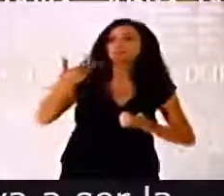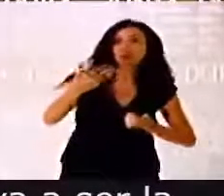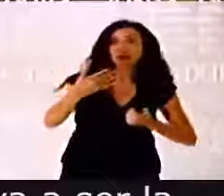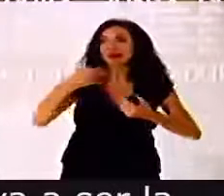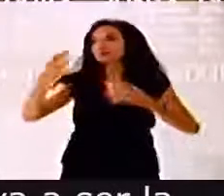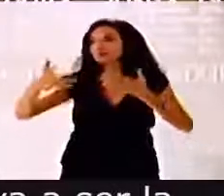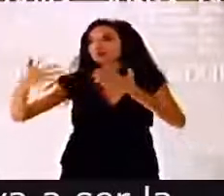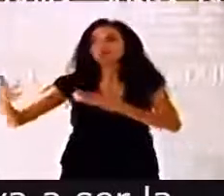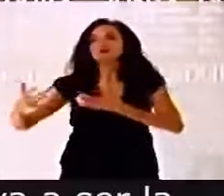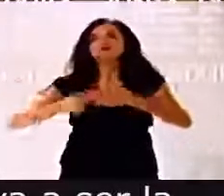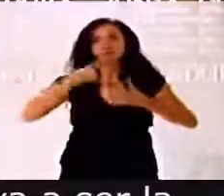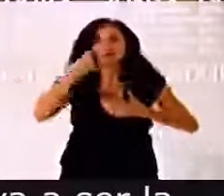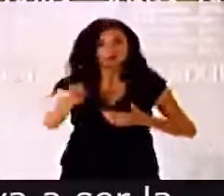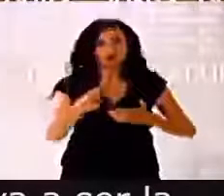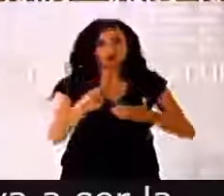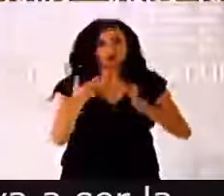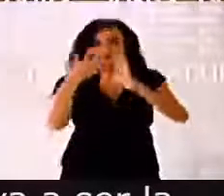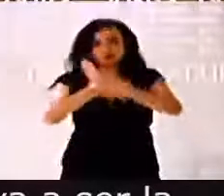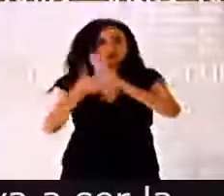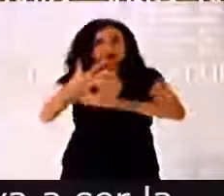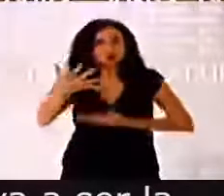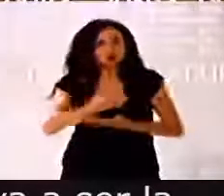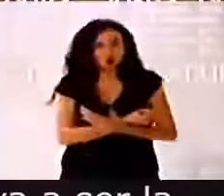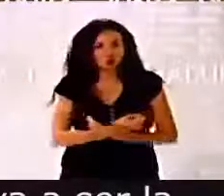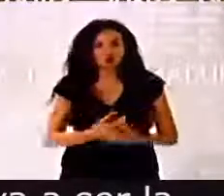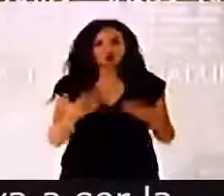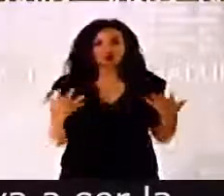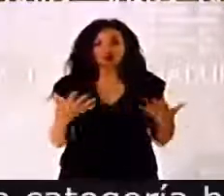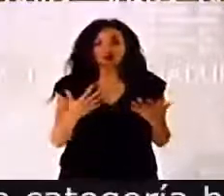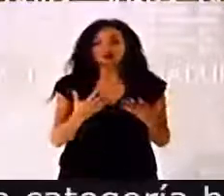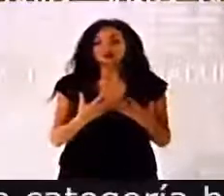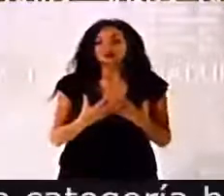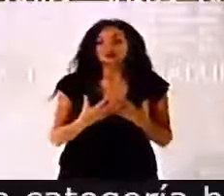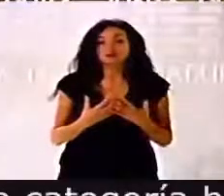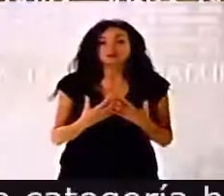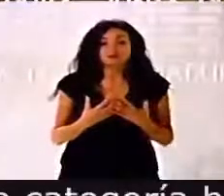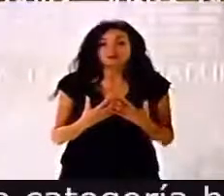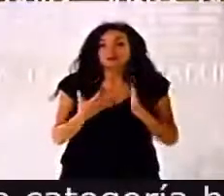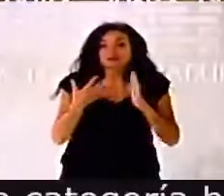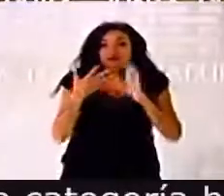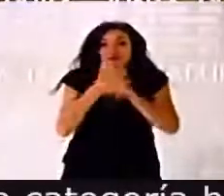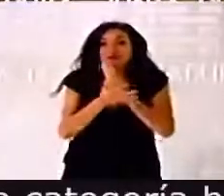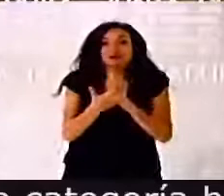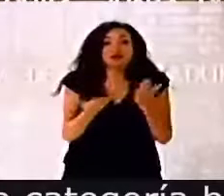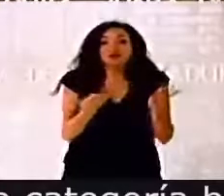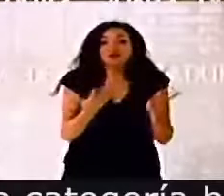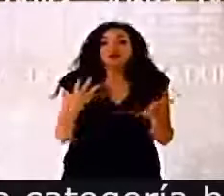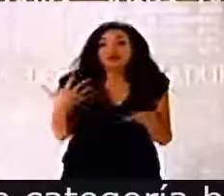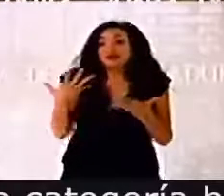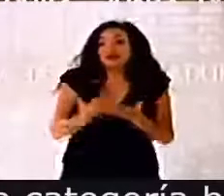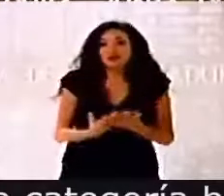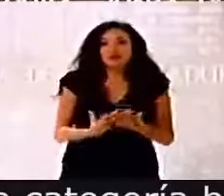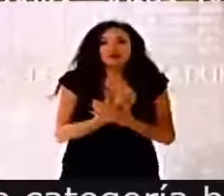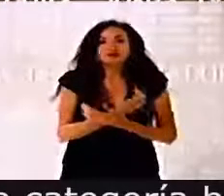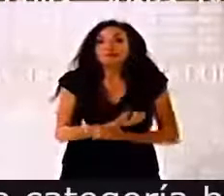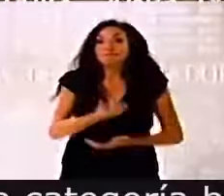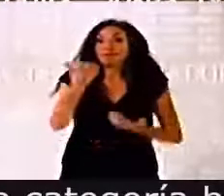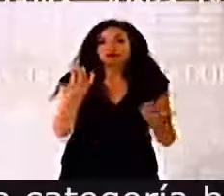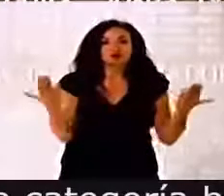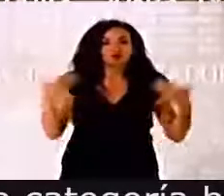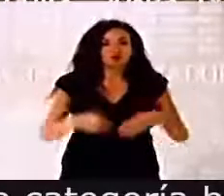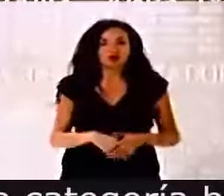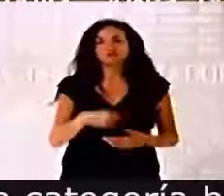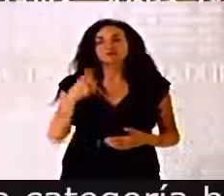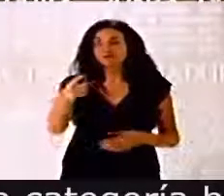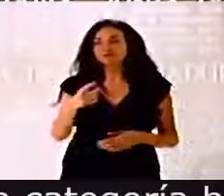categoría no sé qué, se dice. Es decir, lo que hemos avanzado es lo que hay hasta este momento. Y luego me preguntaba por la fábrica